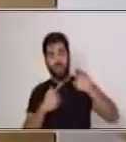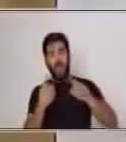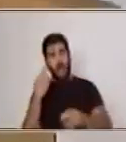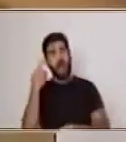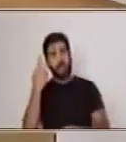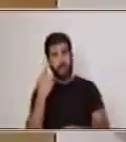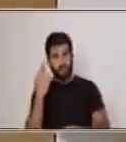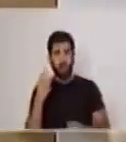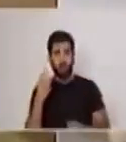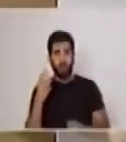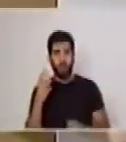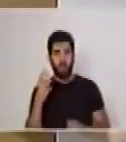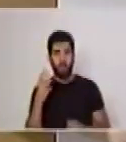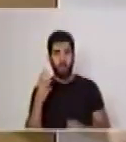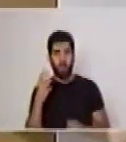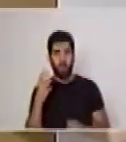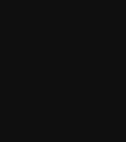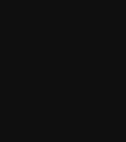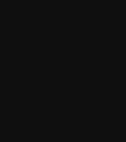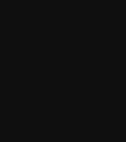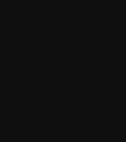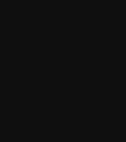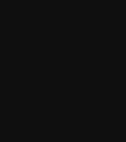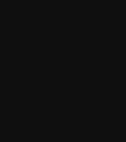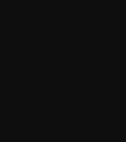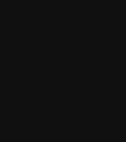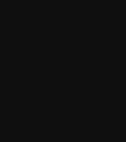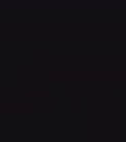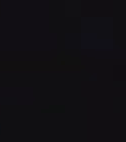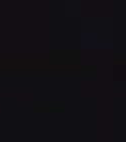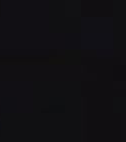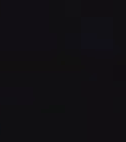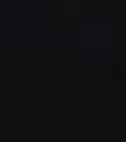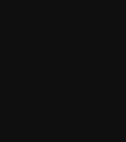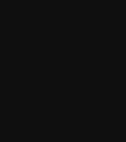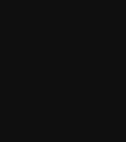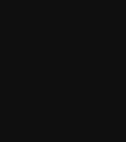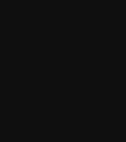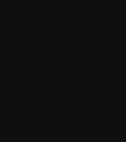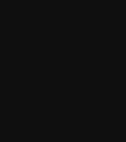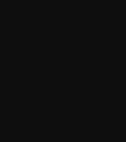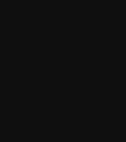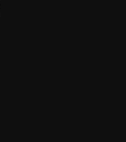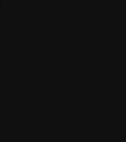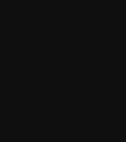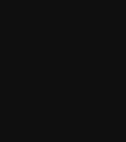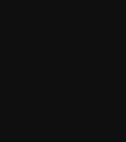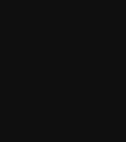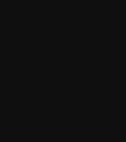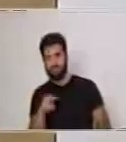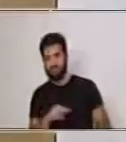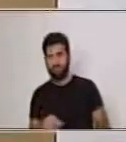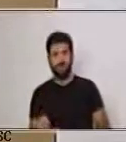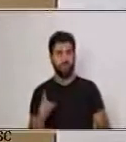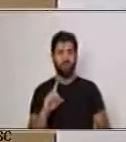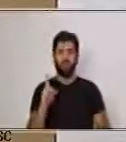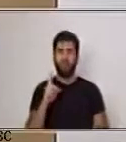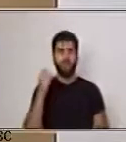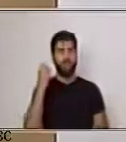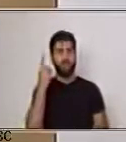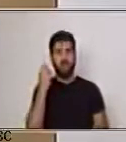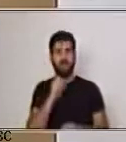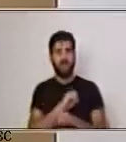yo ya digo, aquí empieza un poquito de poca idea,